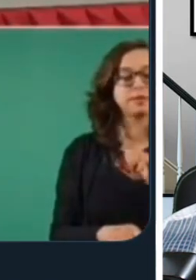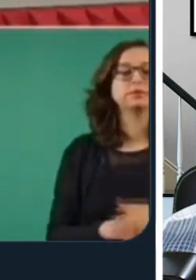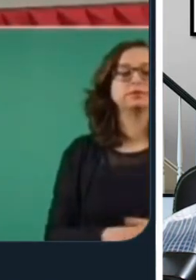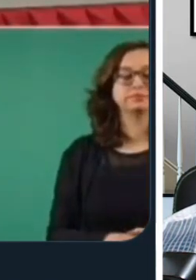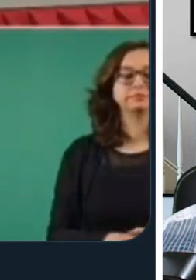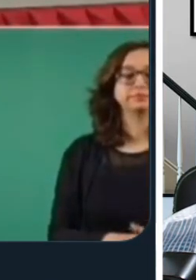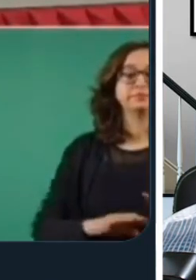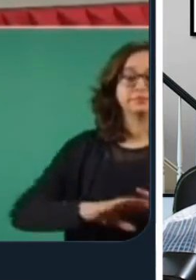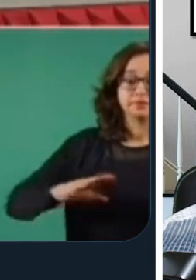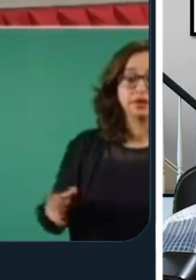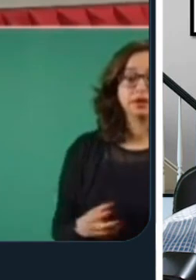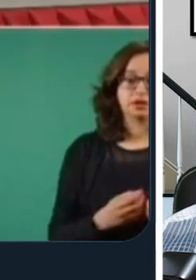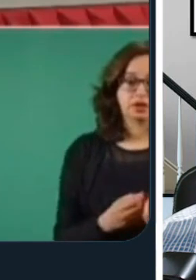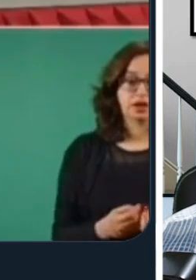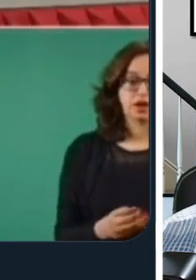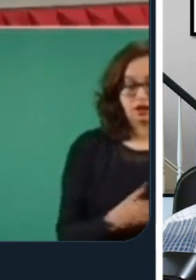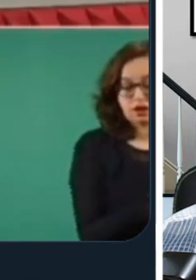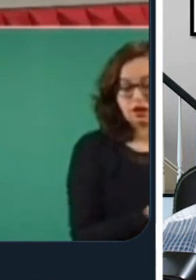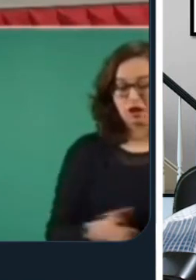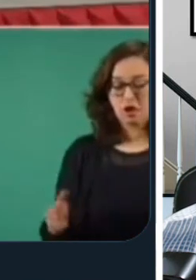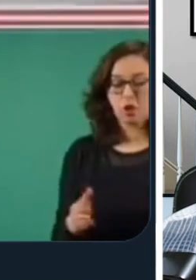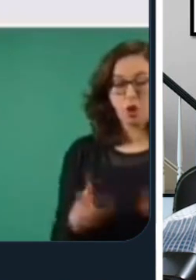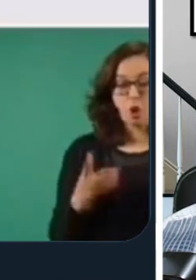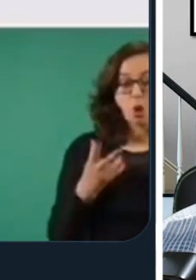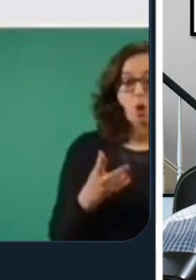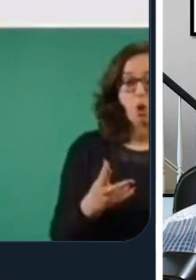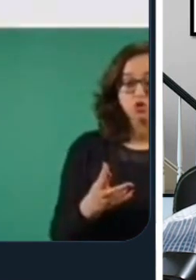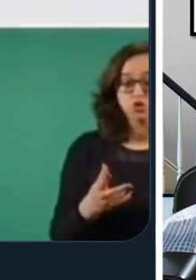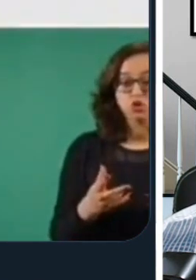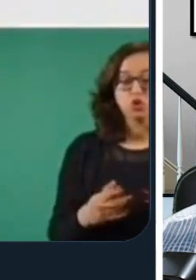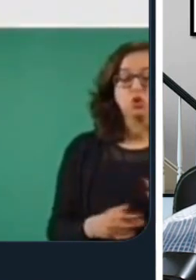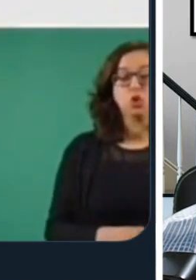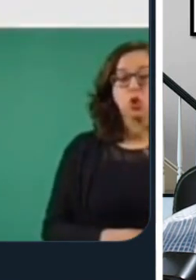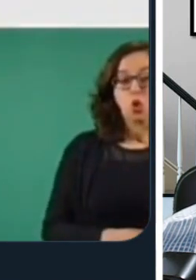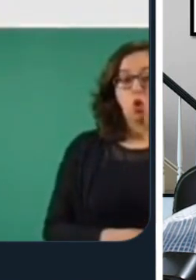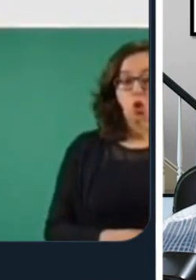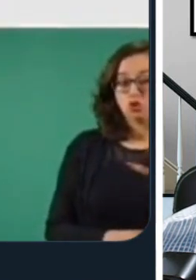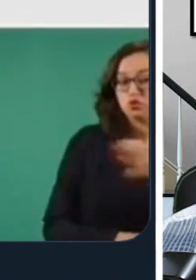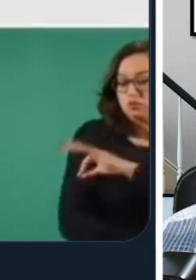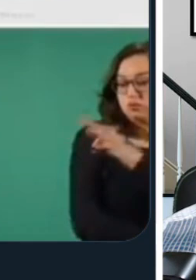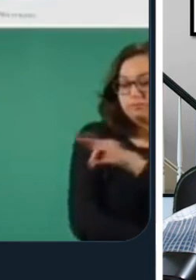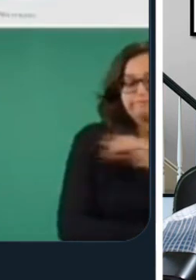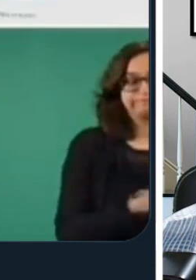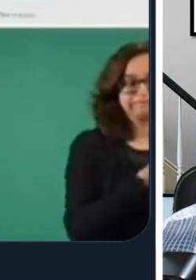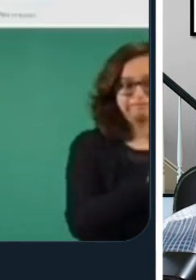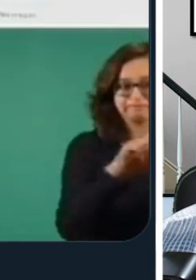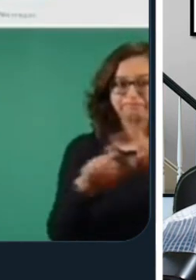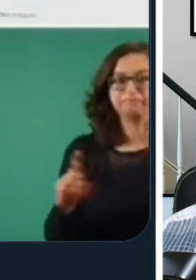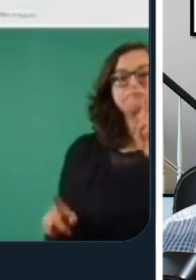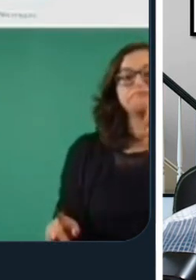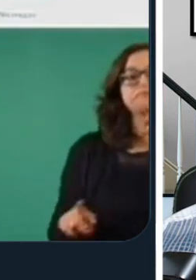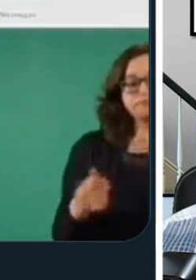cual México tendría en curso 8 ensayos clínicos de igual número de vacunas. La siguiente, por